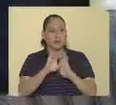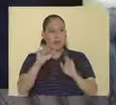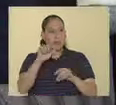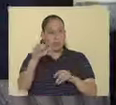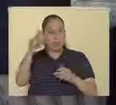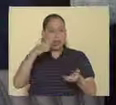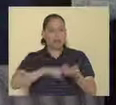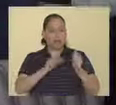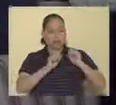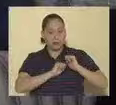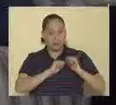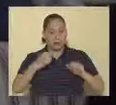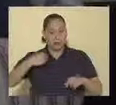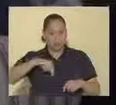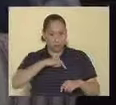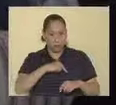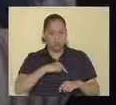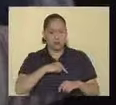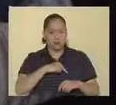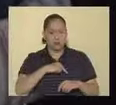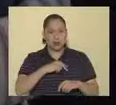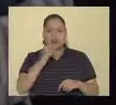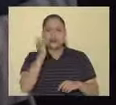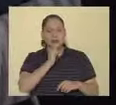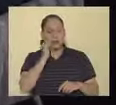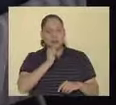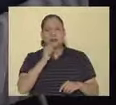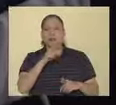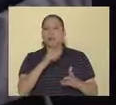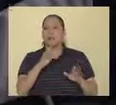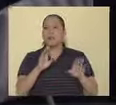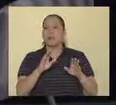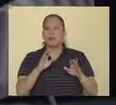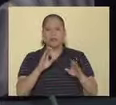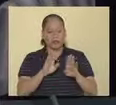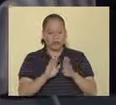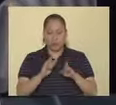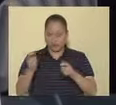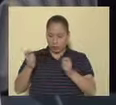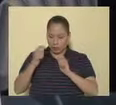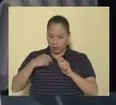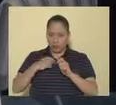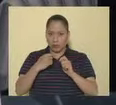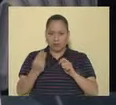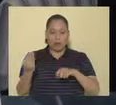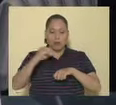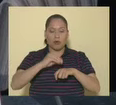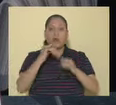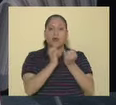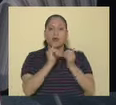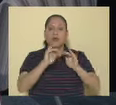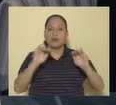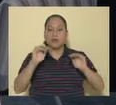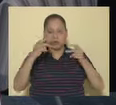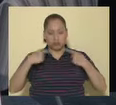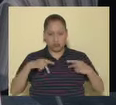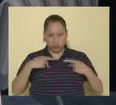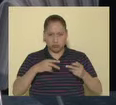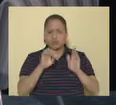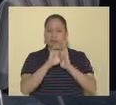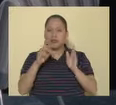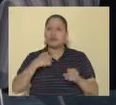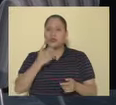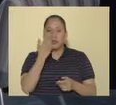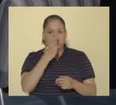las Fuerzas Armadas, nosotros lo alineamos a nuestros programas de igualdad de género. En esto